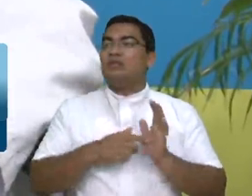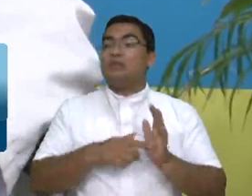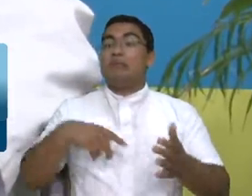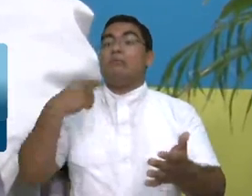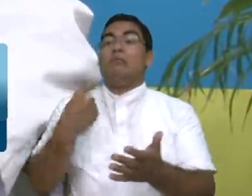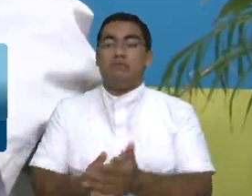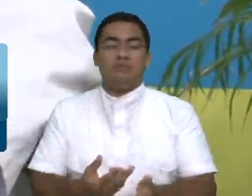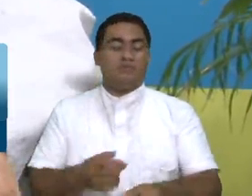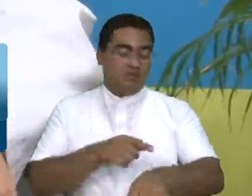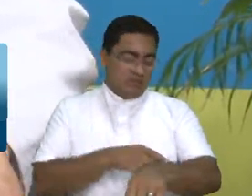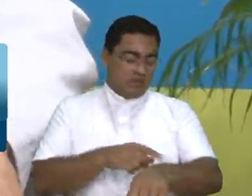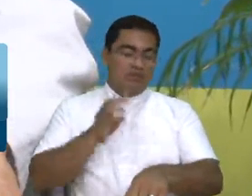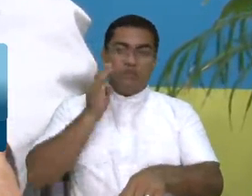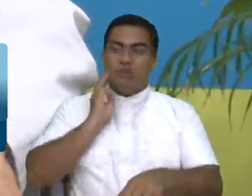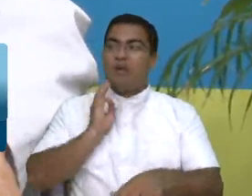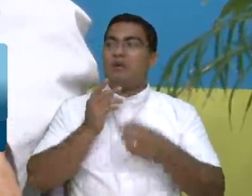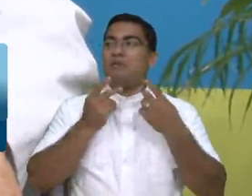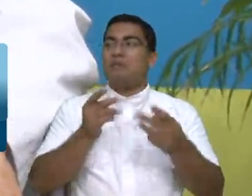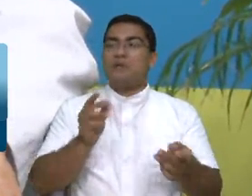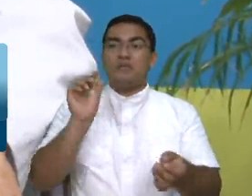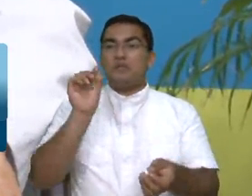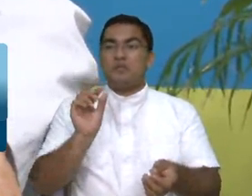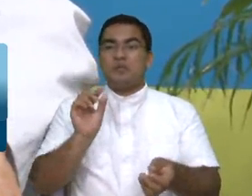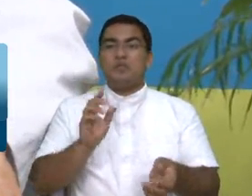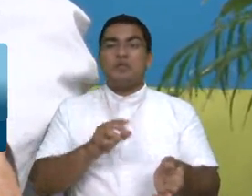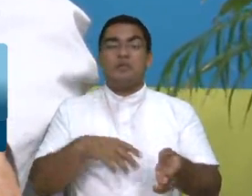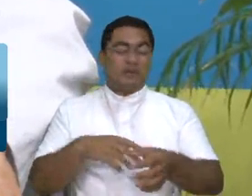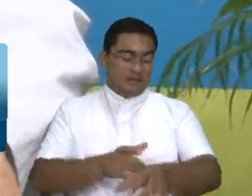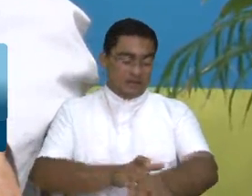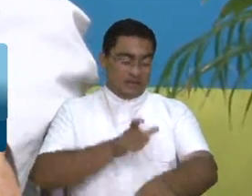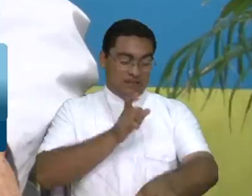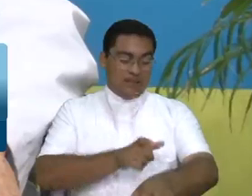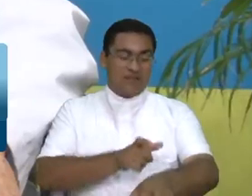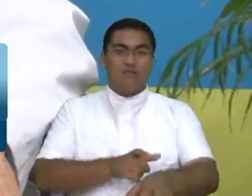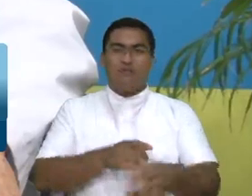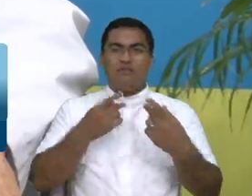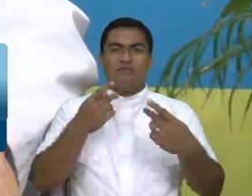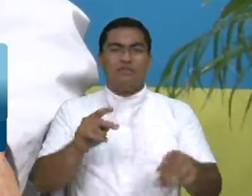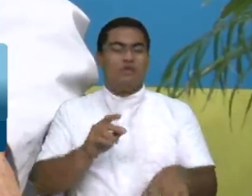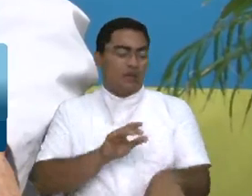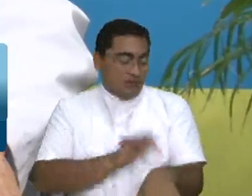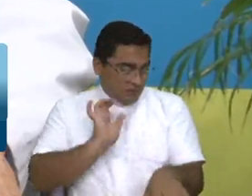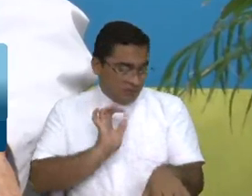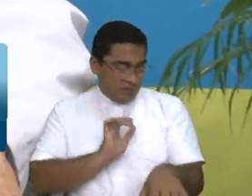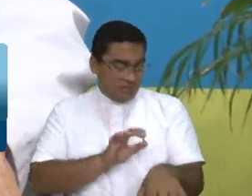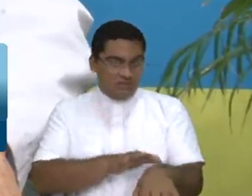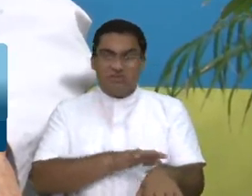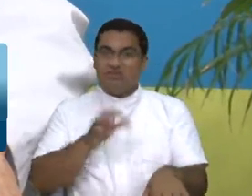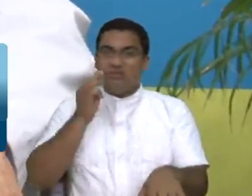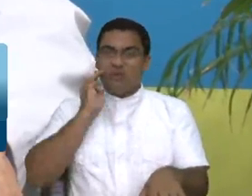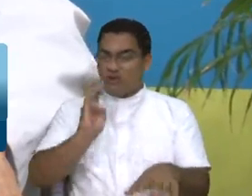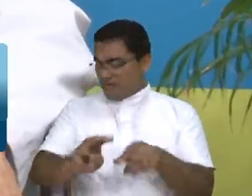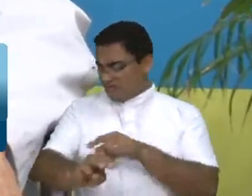obviamente le va a aparecer un moradito, pero van a ser morados más seguidos y morados más grandes, ¿verdad?, con golpes leves incluso, van a tener morados